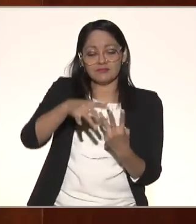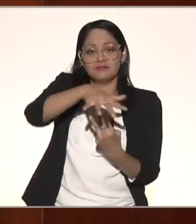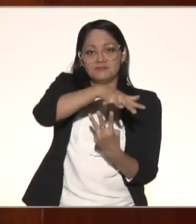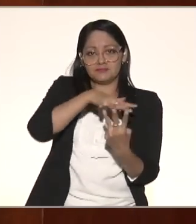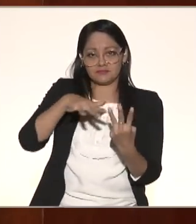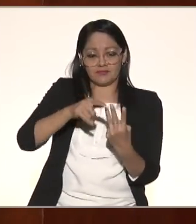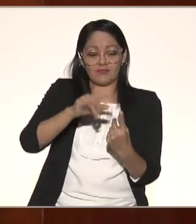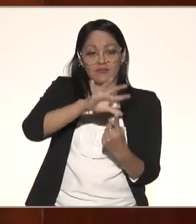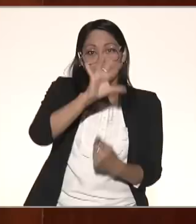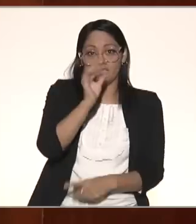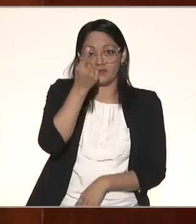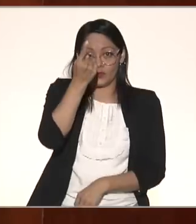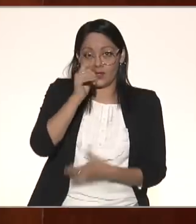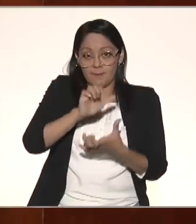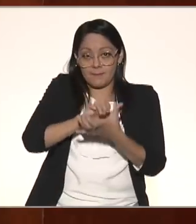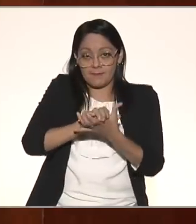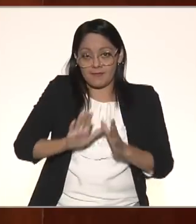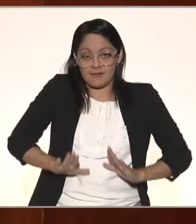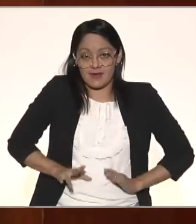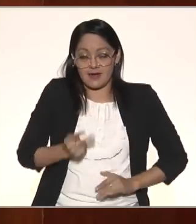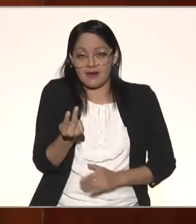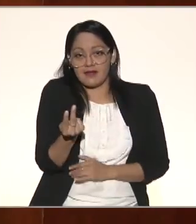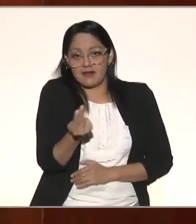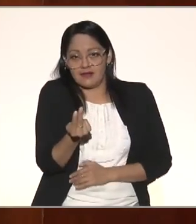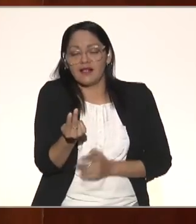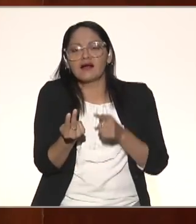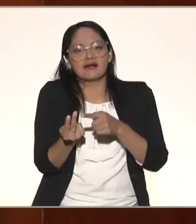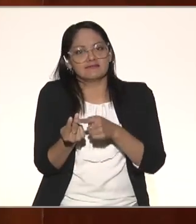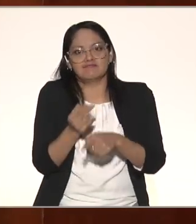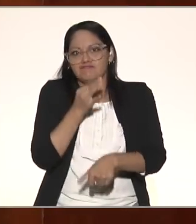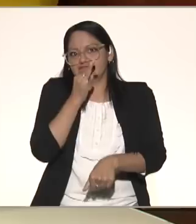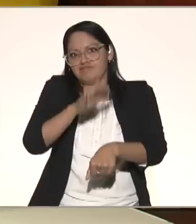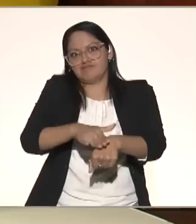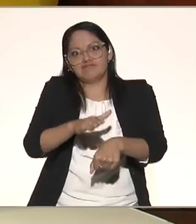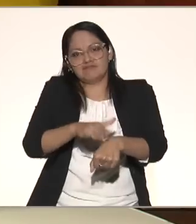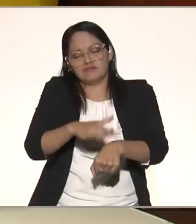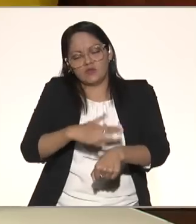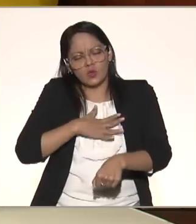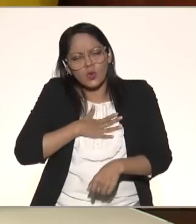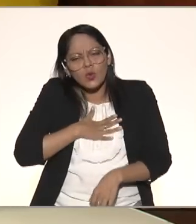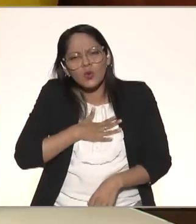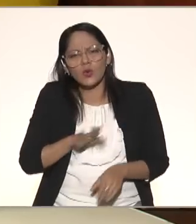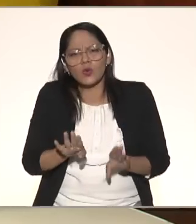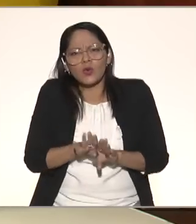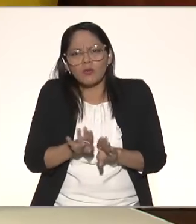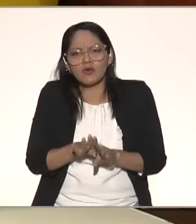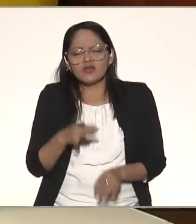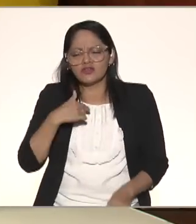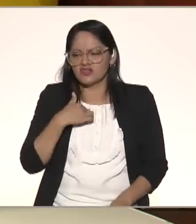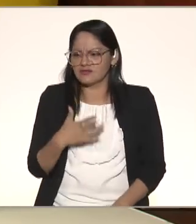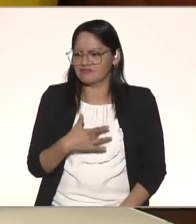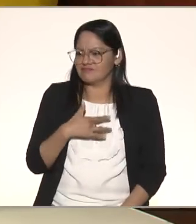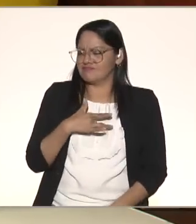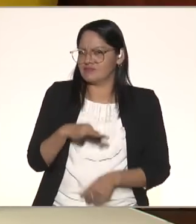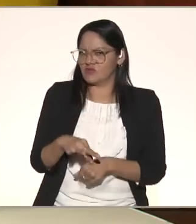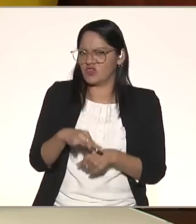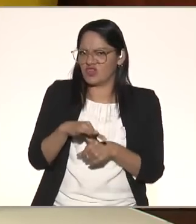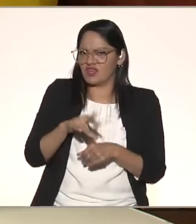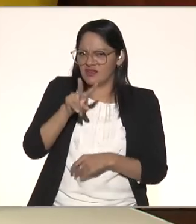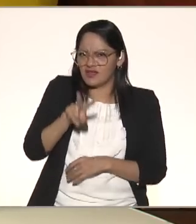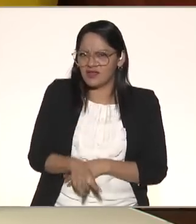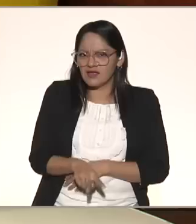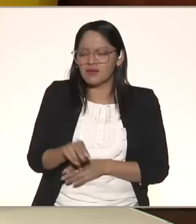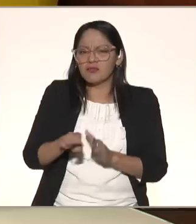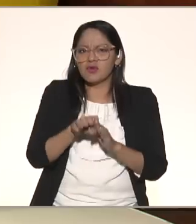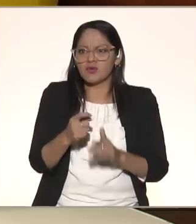específico, tendría que ser un llamado vocacional. Me voy a volver real al servir